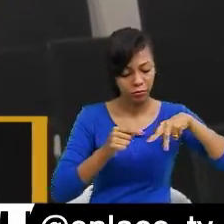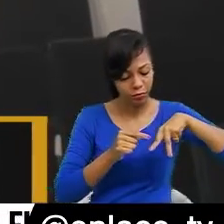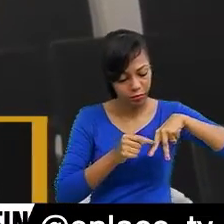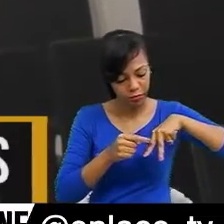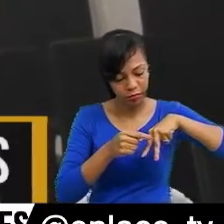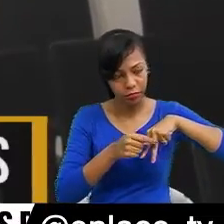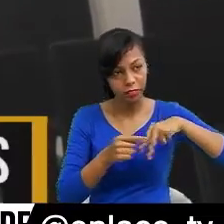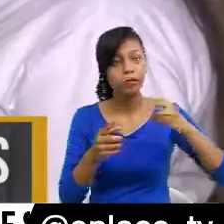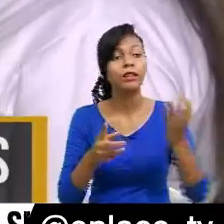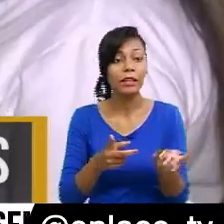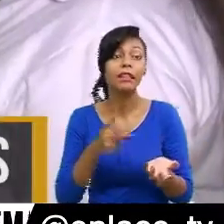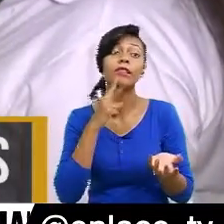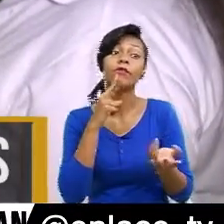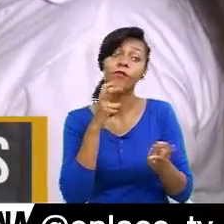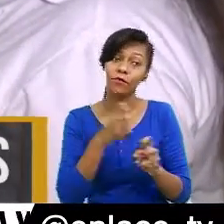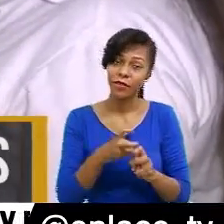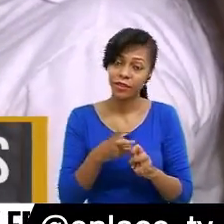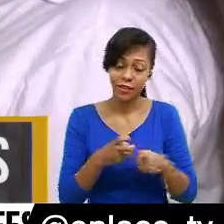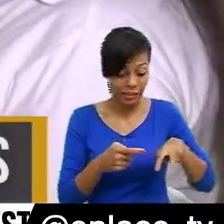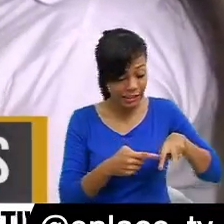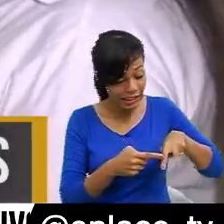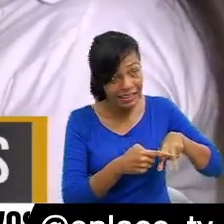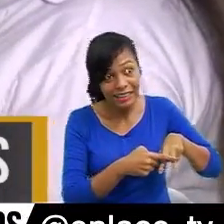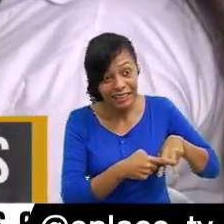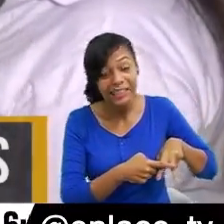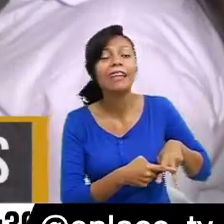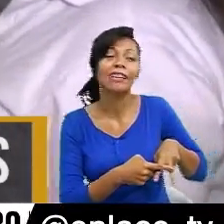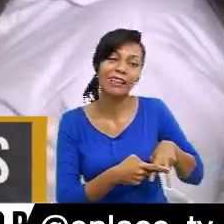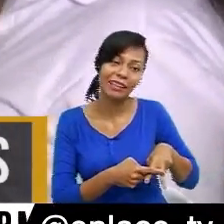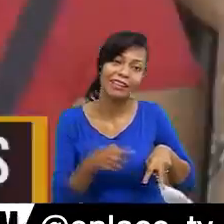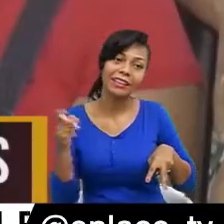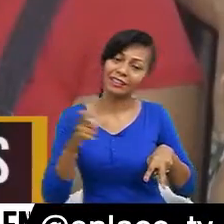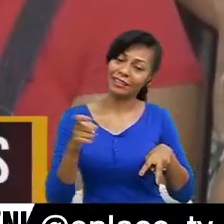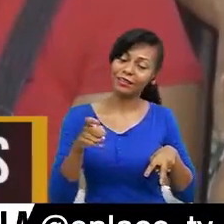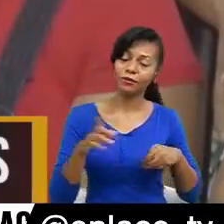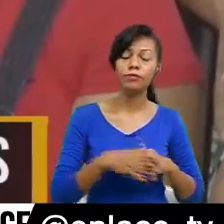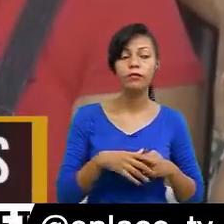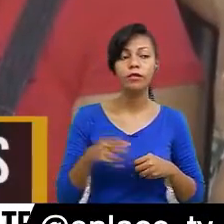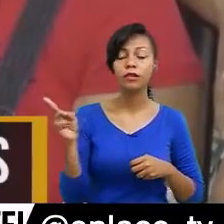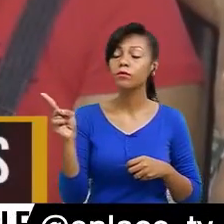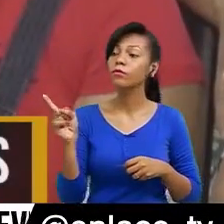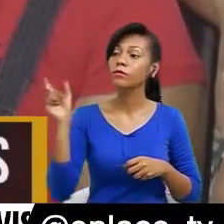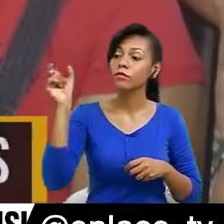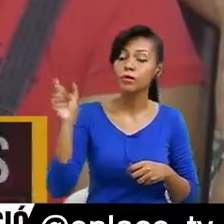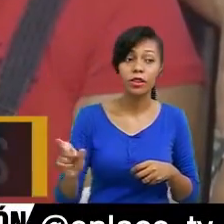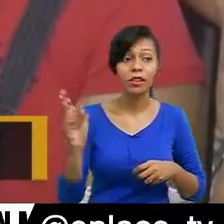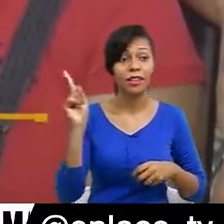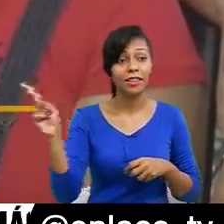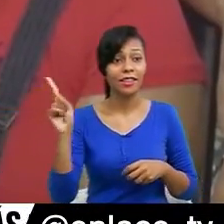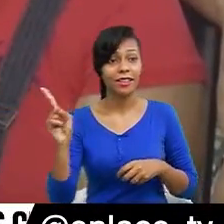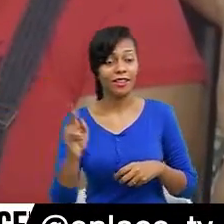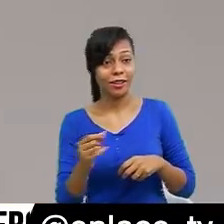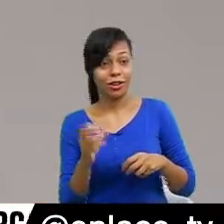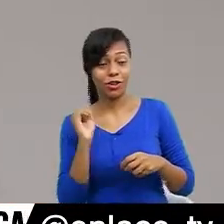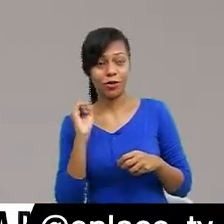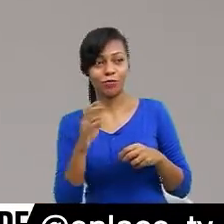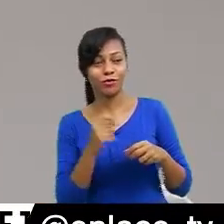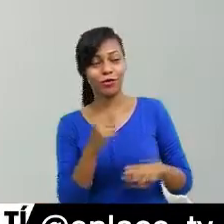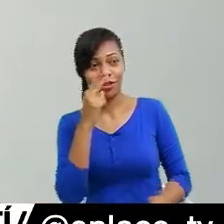para todos los deportes. La actividad teórico-práctica fue dirigida por el kinesiólogo del Club Atlético Nacional, Gerardo